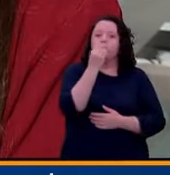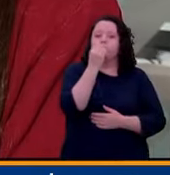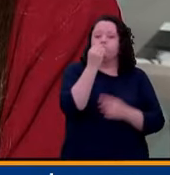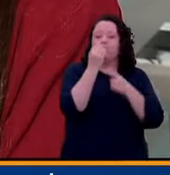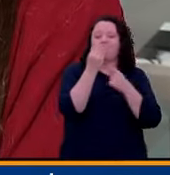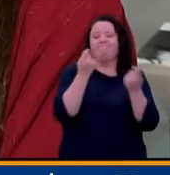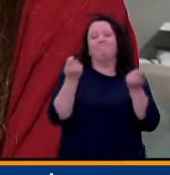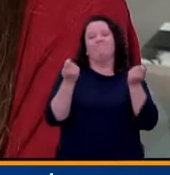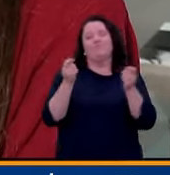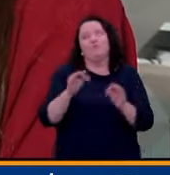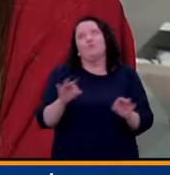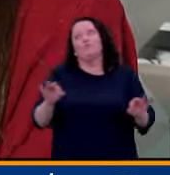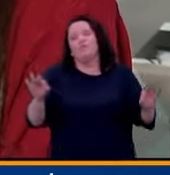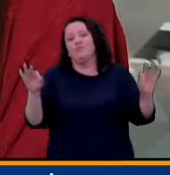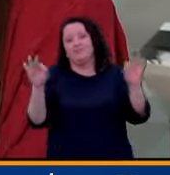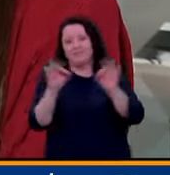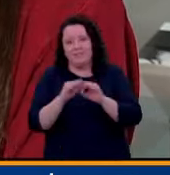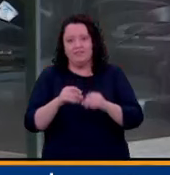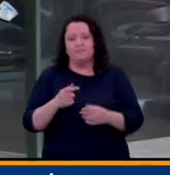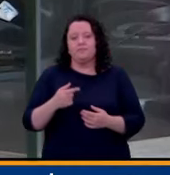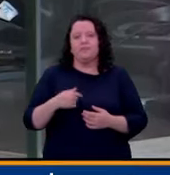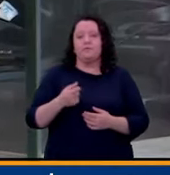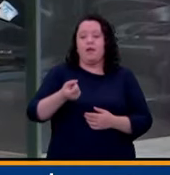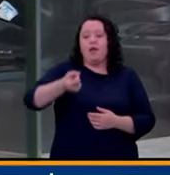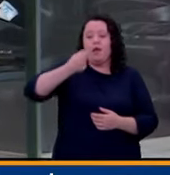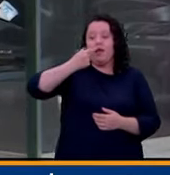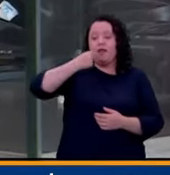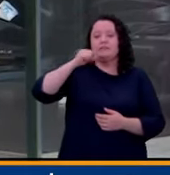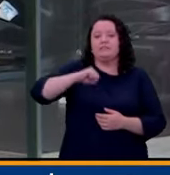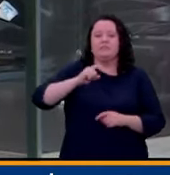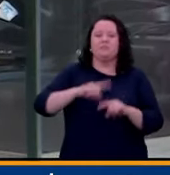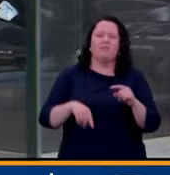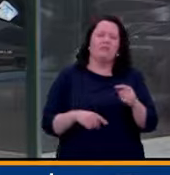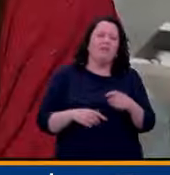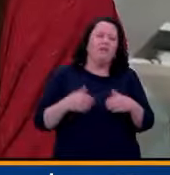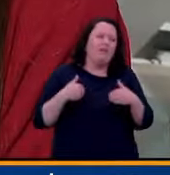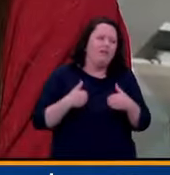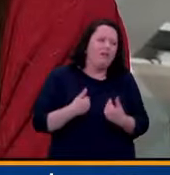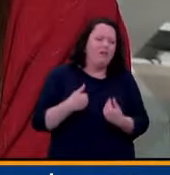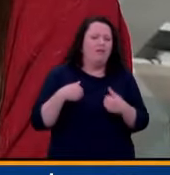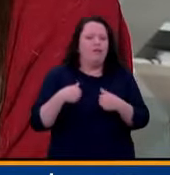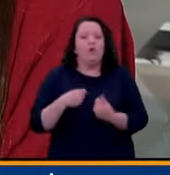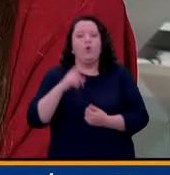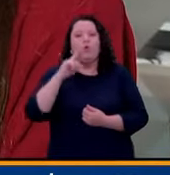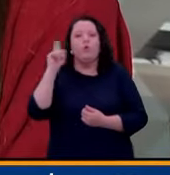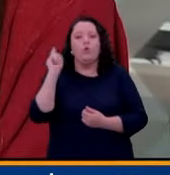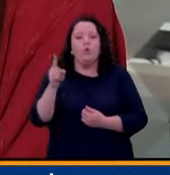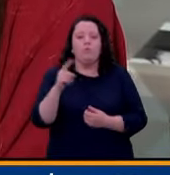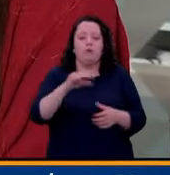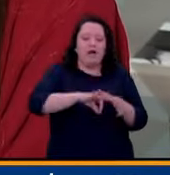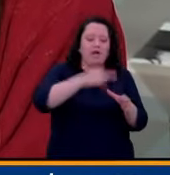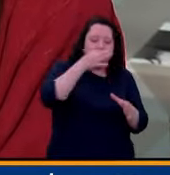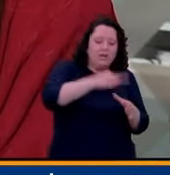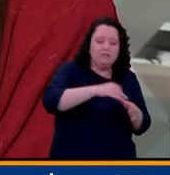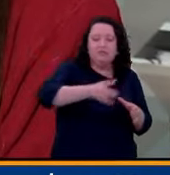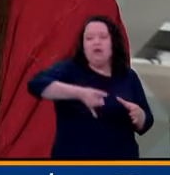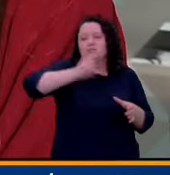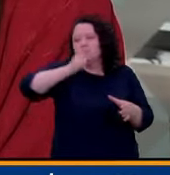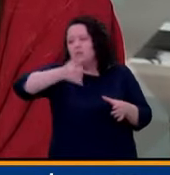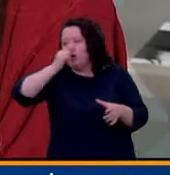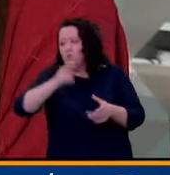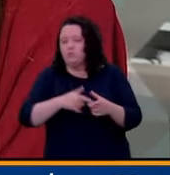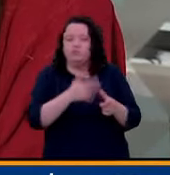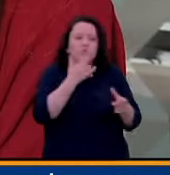los pacientes toman leo tiroxina pero se siguen sintiendo agotados porque siguen comiendo paquetes gaseosas